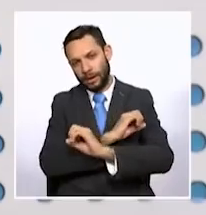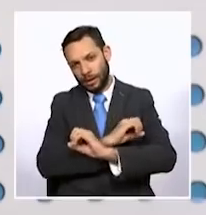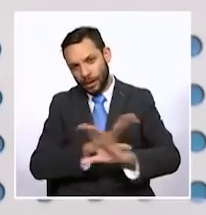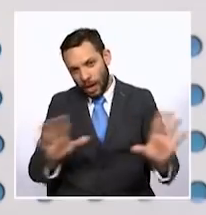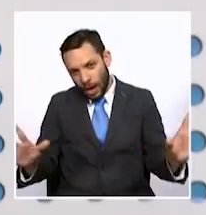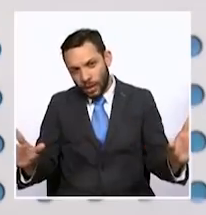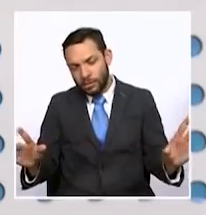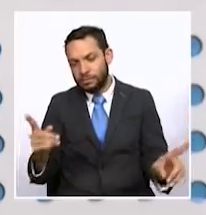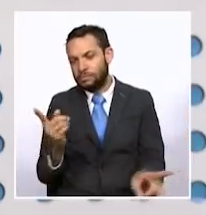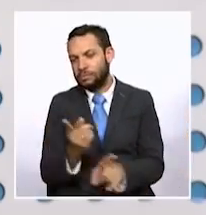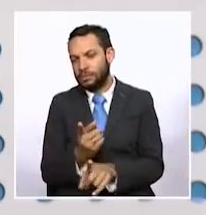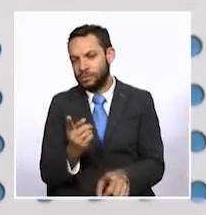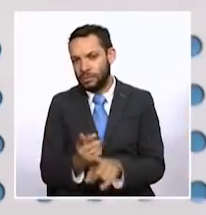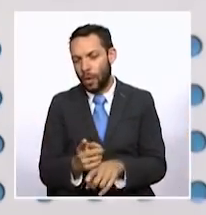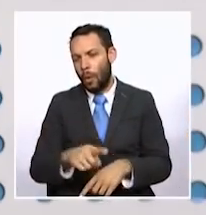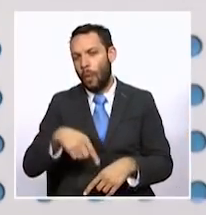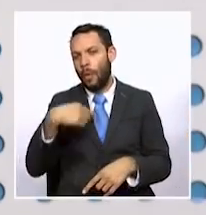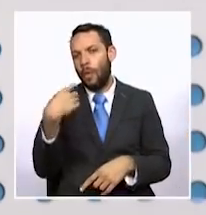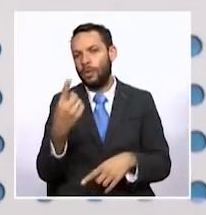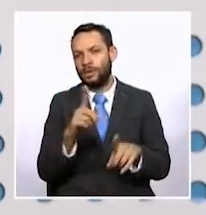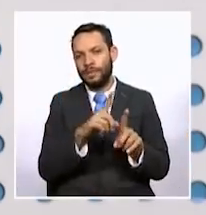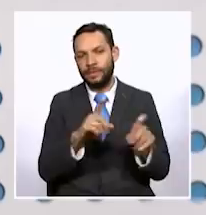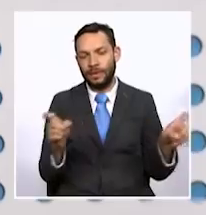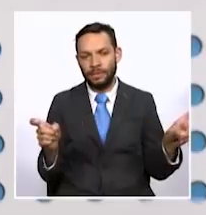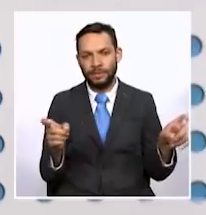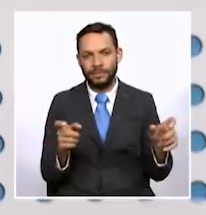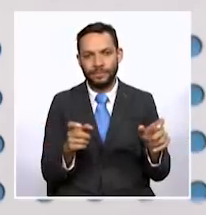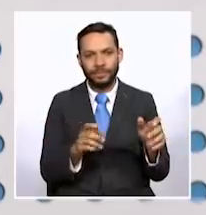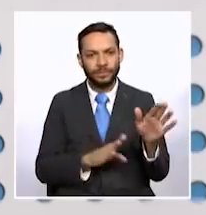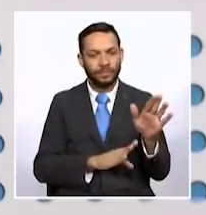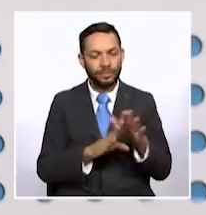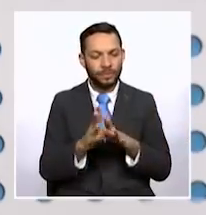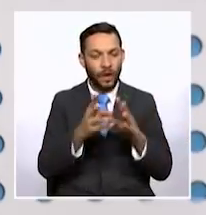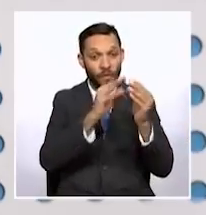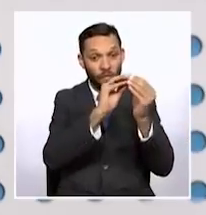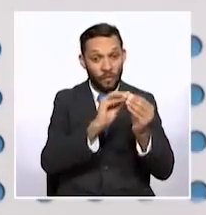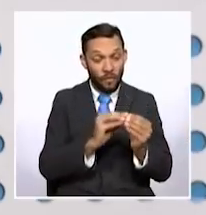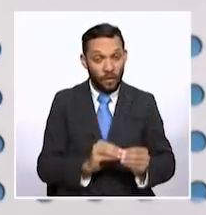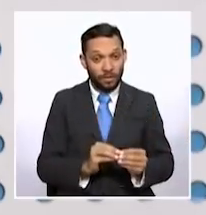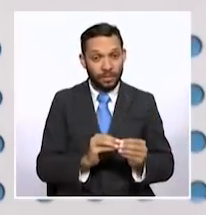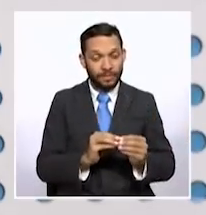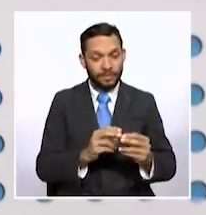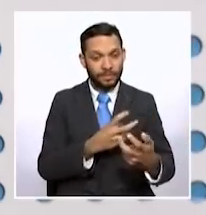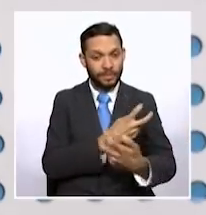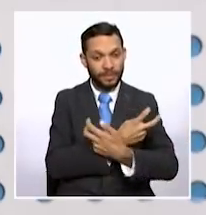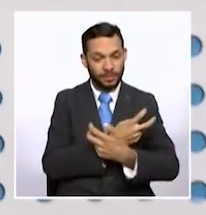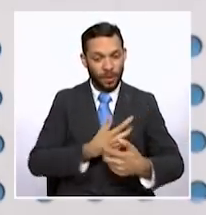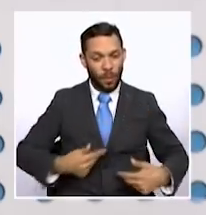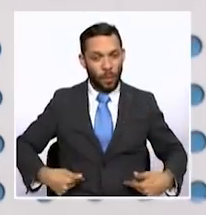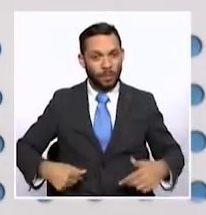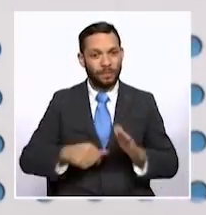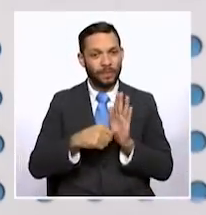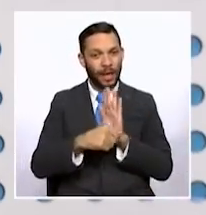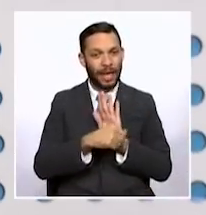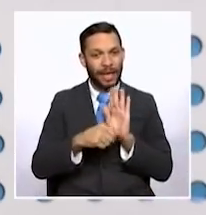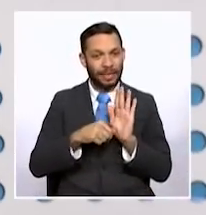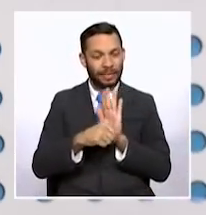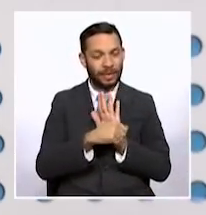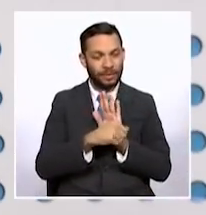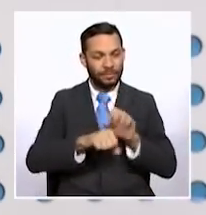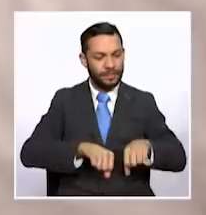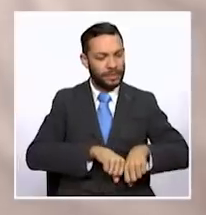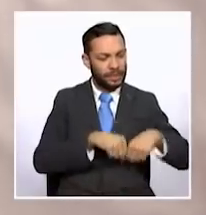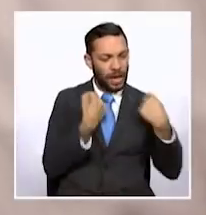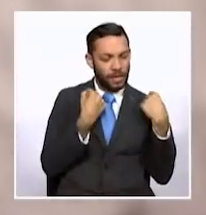como tú dices, un tema de otro programa, claro, porque es la displasia del desarrollo de la cadera. Cuando tenemos displasias del desarrollo de cadera, tenemos métodos de tamizaje o de